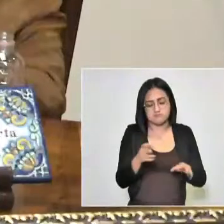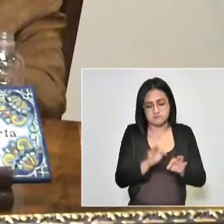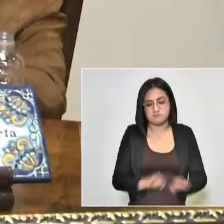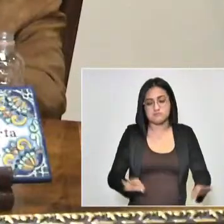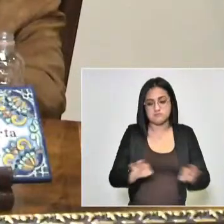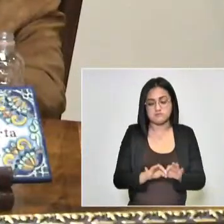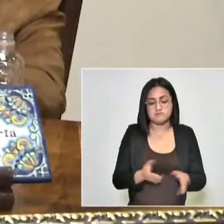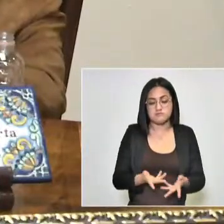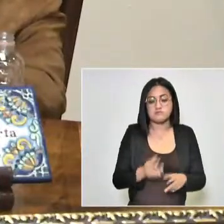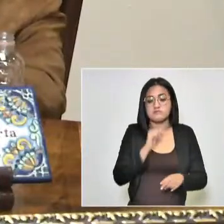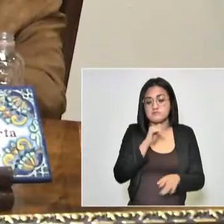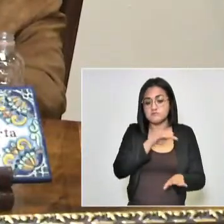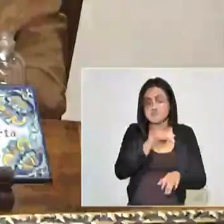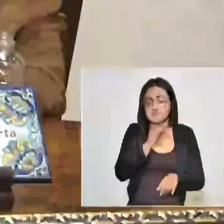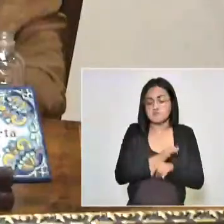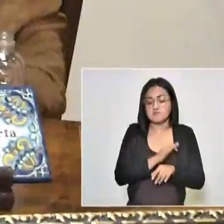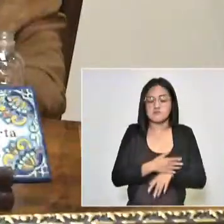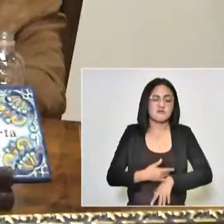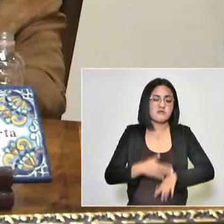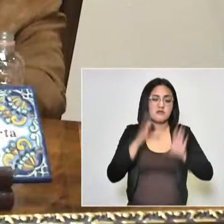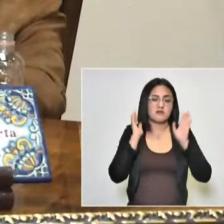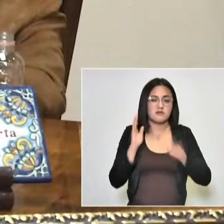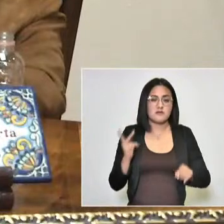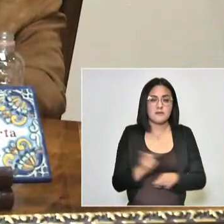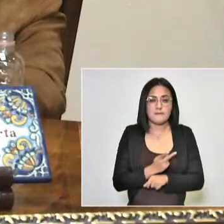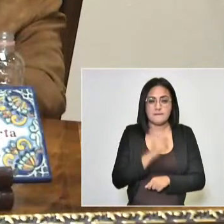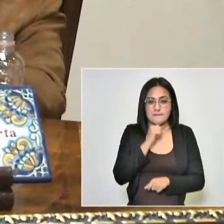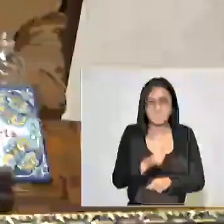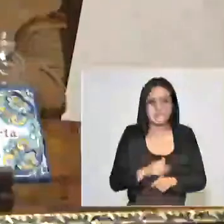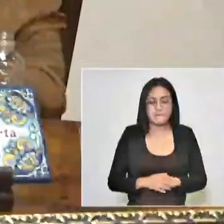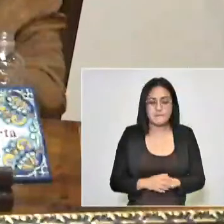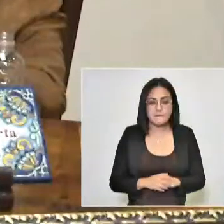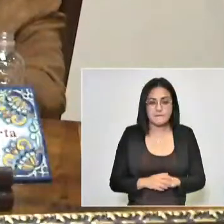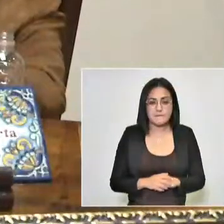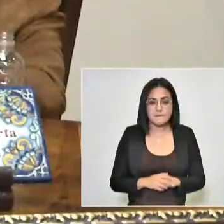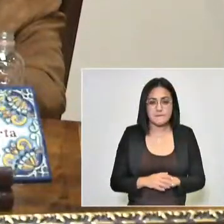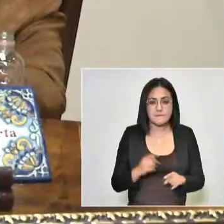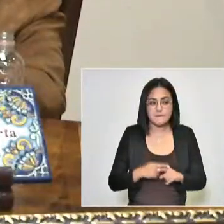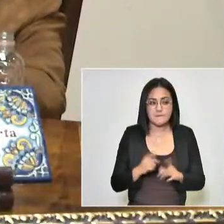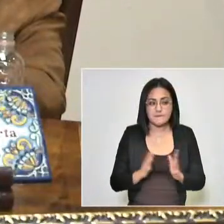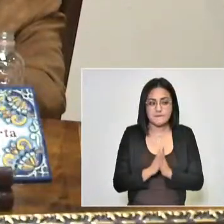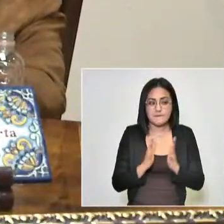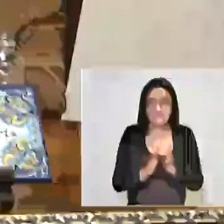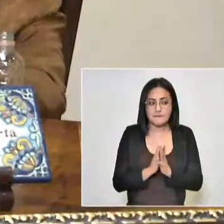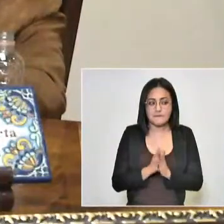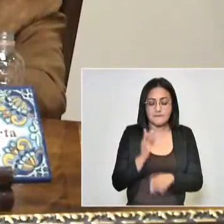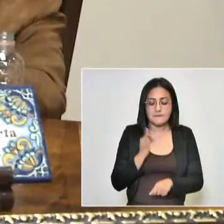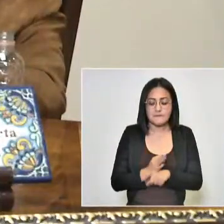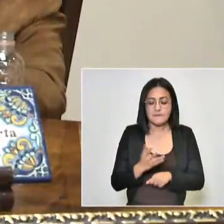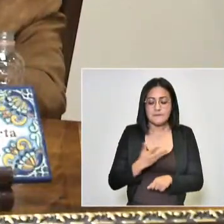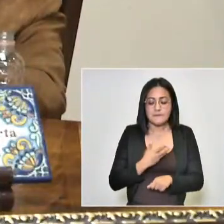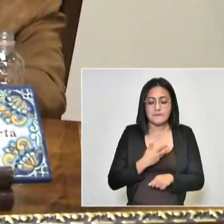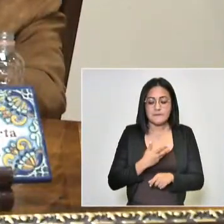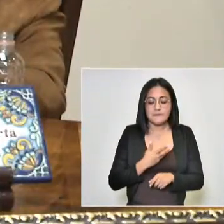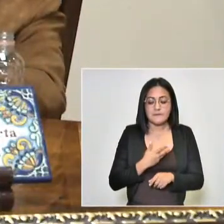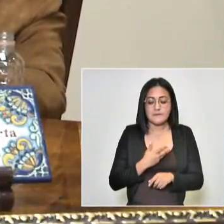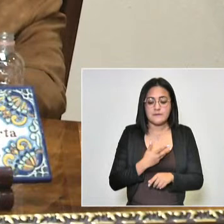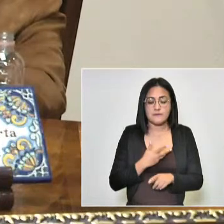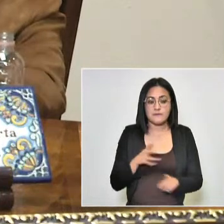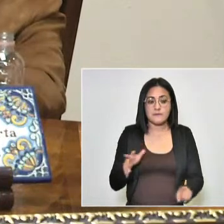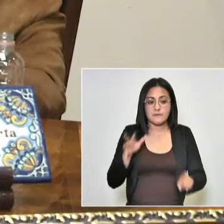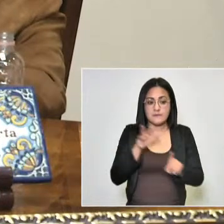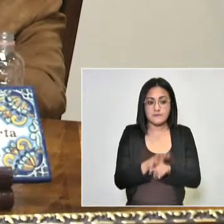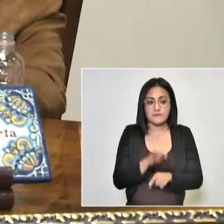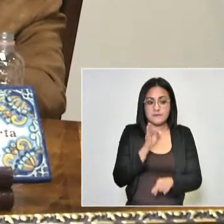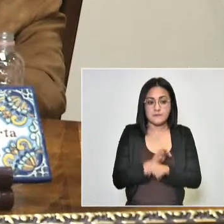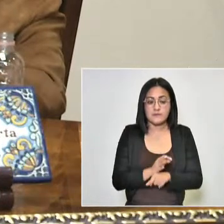Y nadie va a quedar exonerado. Quien haya participado en lo que se pruebe es un linchamiento, no va a